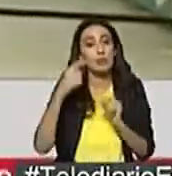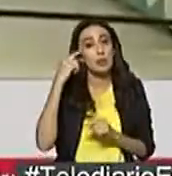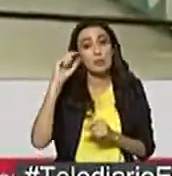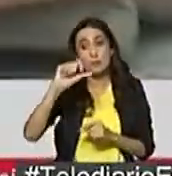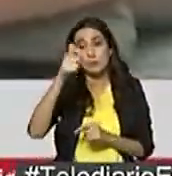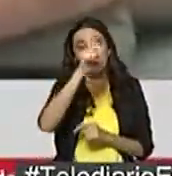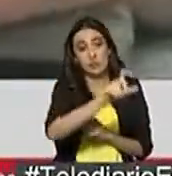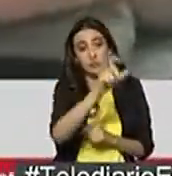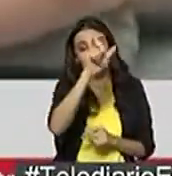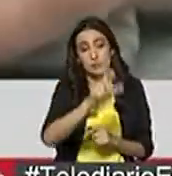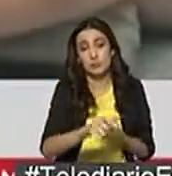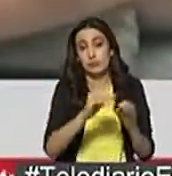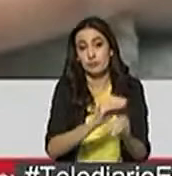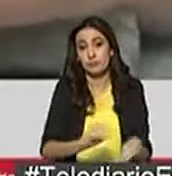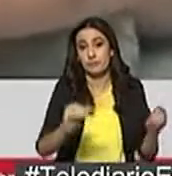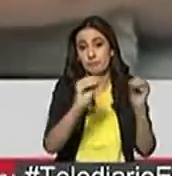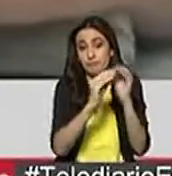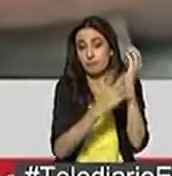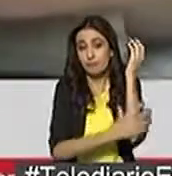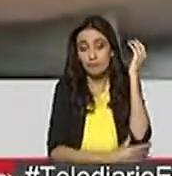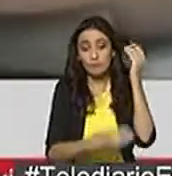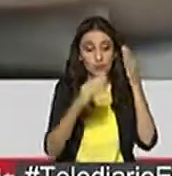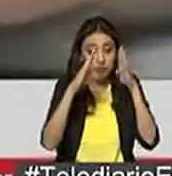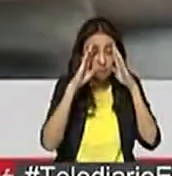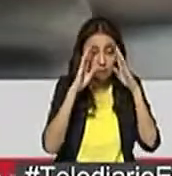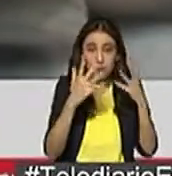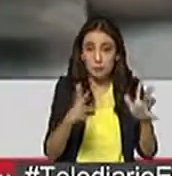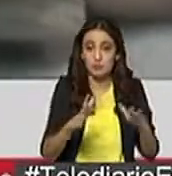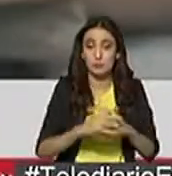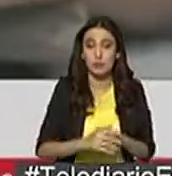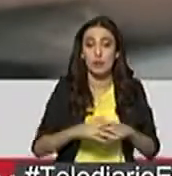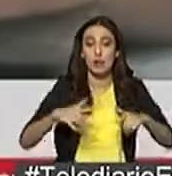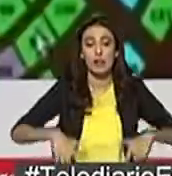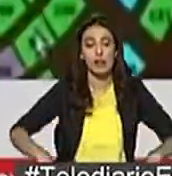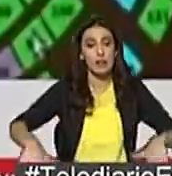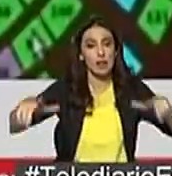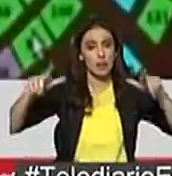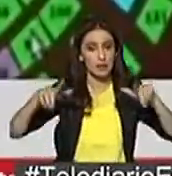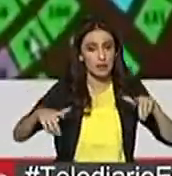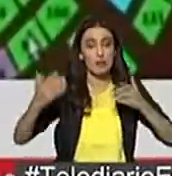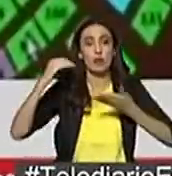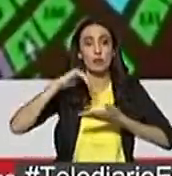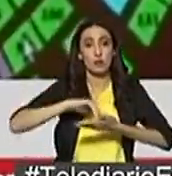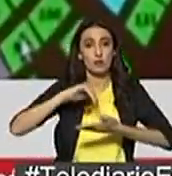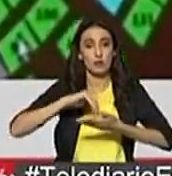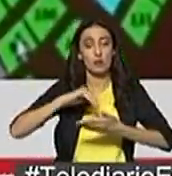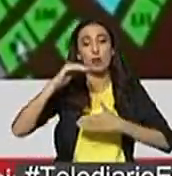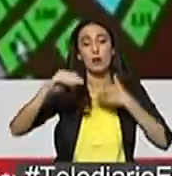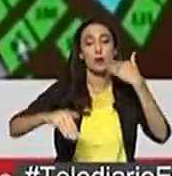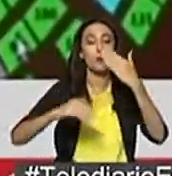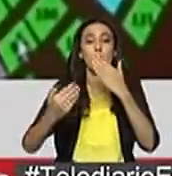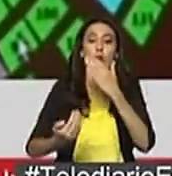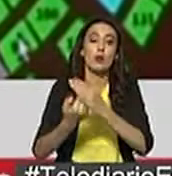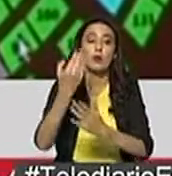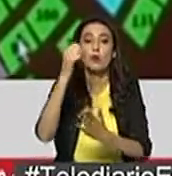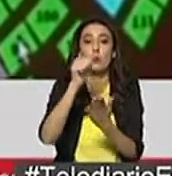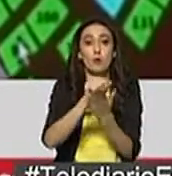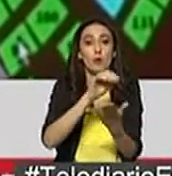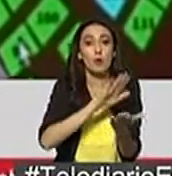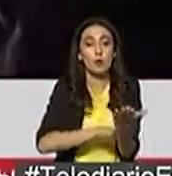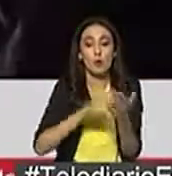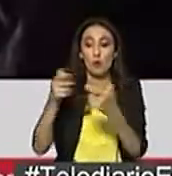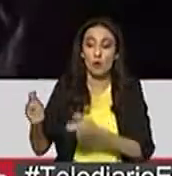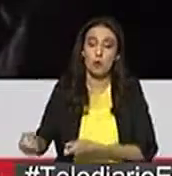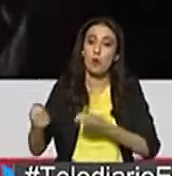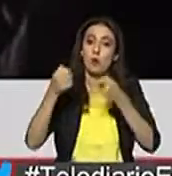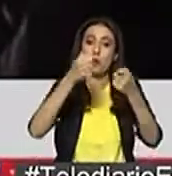más necesitados. El segundo mandatario ratificó lo dicho por el presidente Lenín Moreno y afirmó que enviarán un nuevo proyecto al